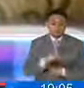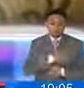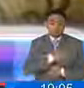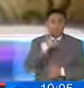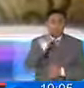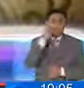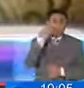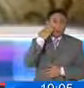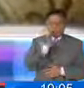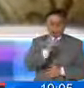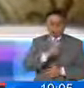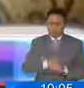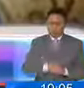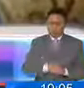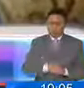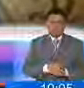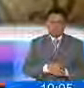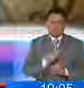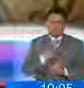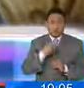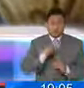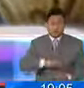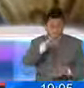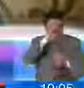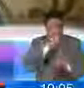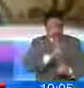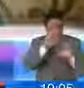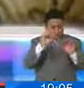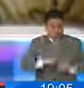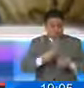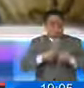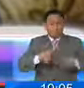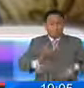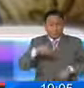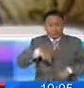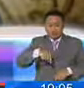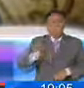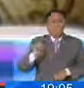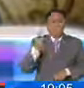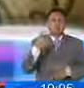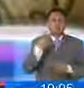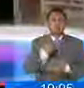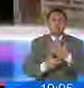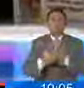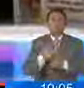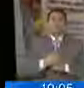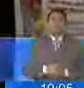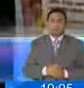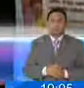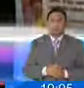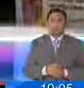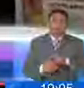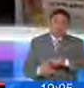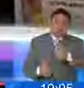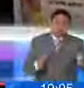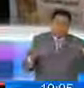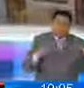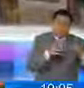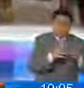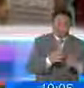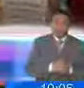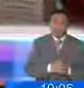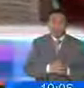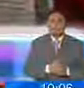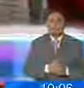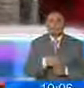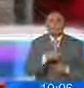mamás, que no los estamos desconociendo. Pero la prioridad en estos momentos son nuestros niños. De otro lado, Coparentalidad de Ecuador es un grupo de